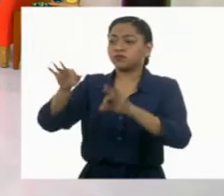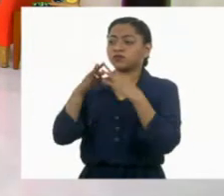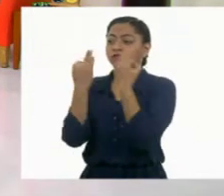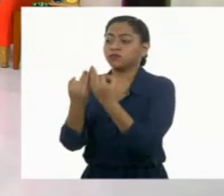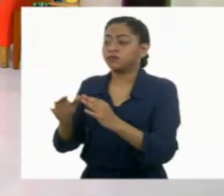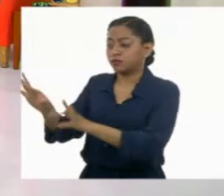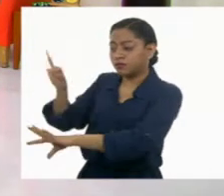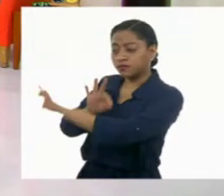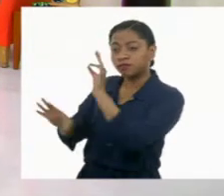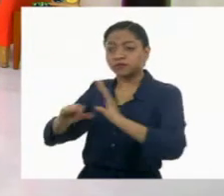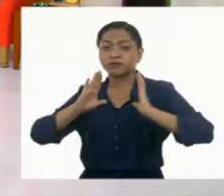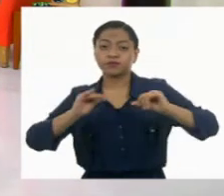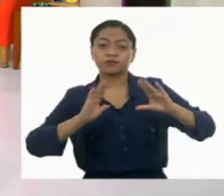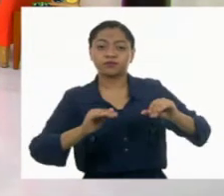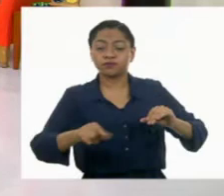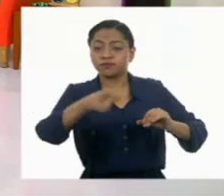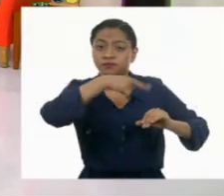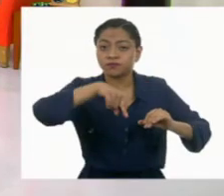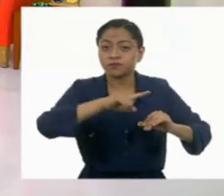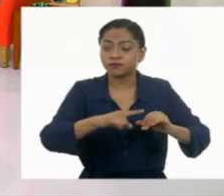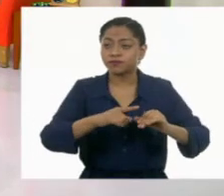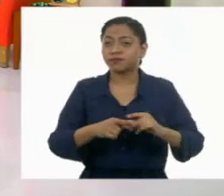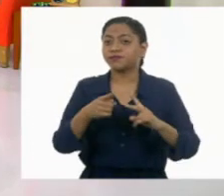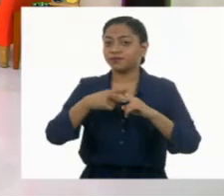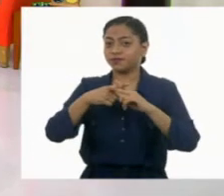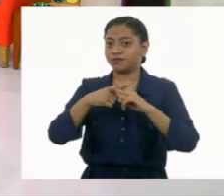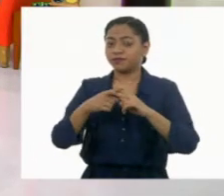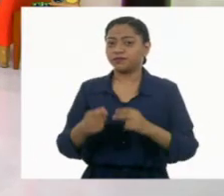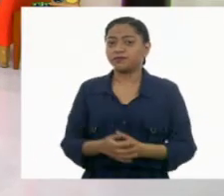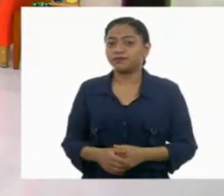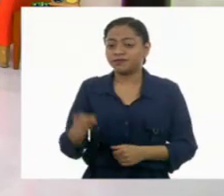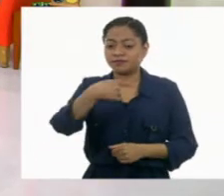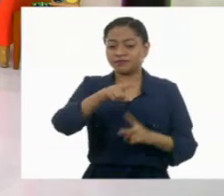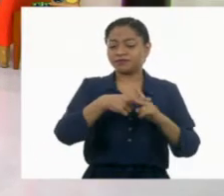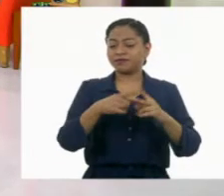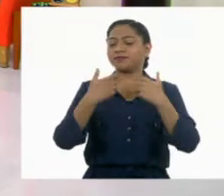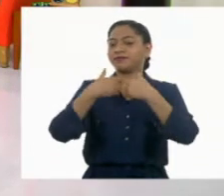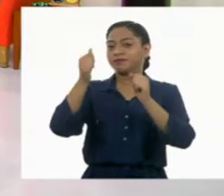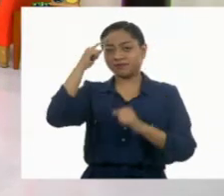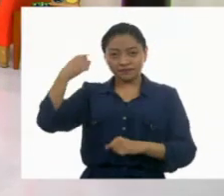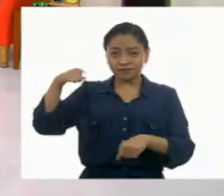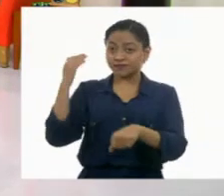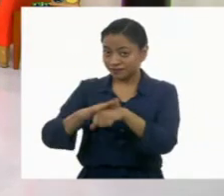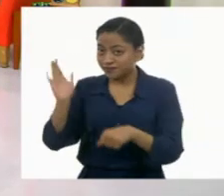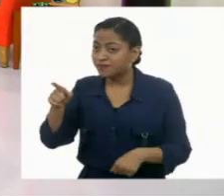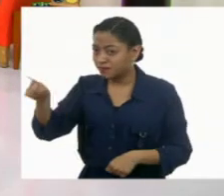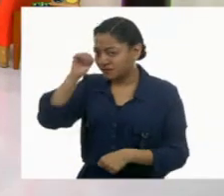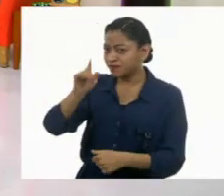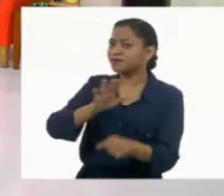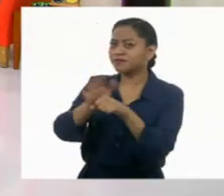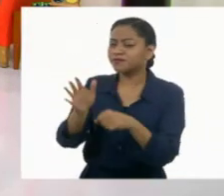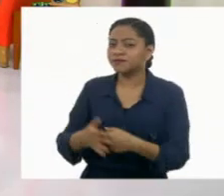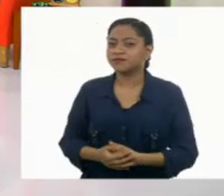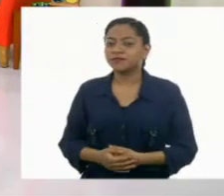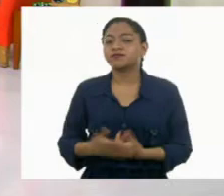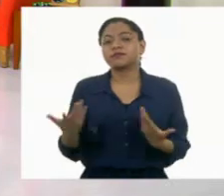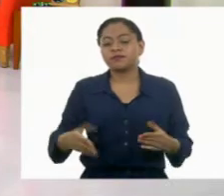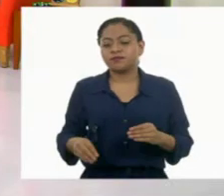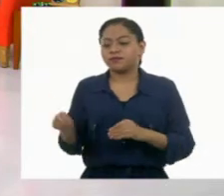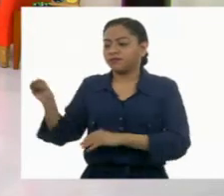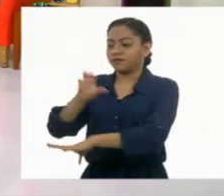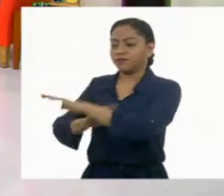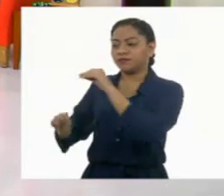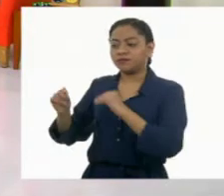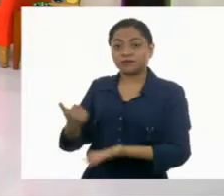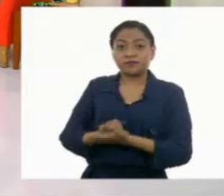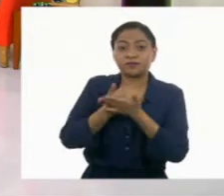estrategias que se pueden utilizar para que las alumnas y alumnos puedan favorecer esta área? Sí, pues podemos utilizar muchos